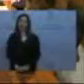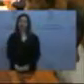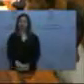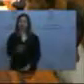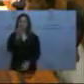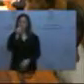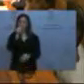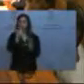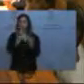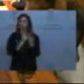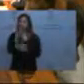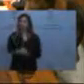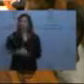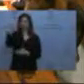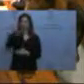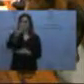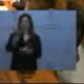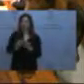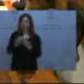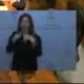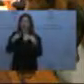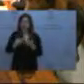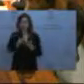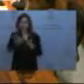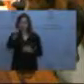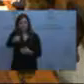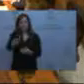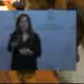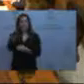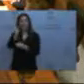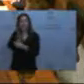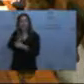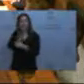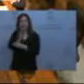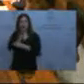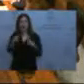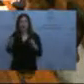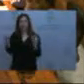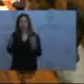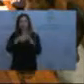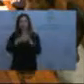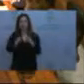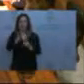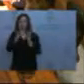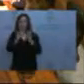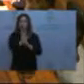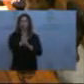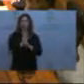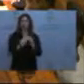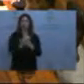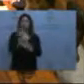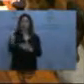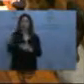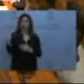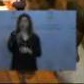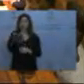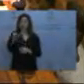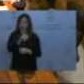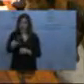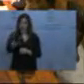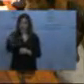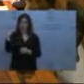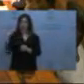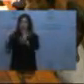Sí, buenos días, presidente. Buenos días, señorías. Bueno, traigo aquí a esta Cámara una moción subsiguiente a una interpelación que defendí hace unas semanas